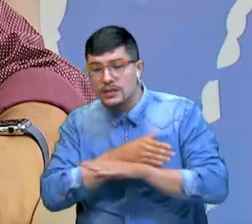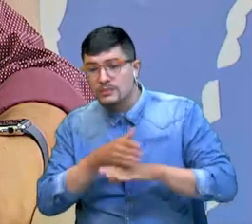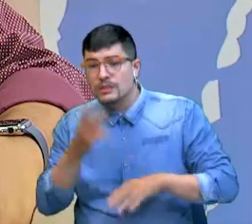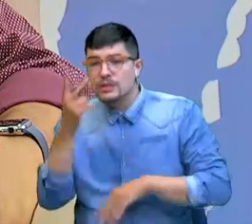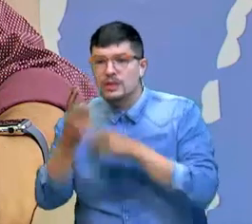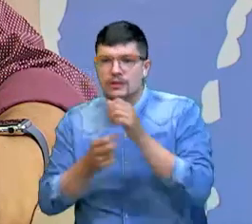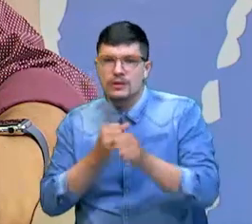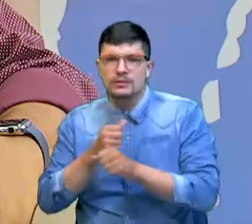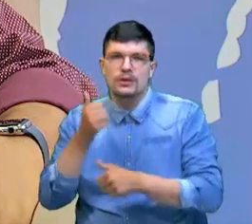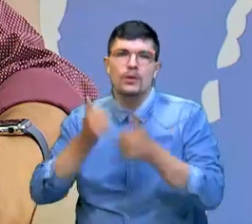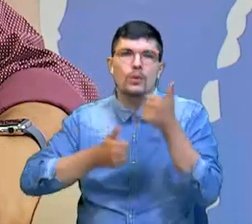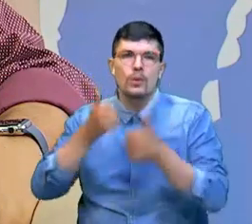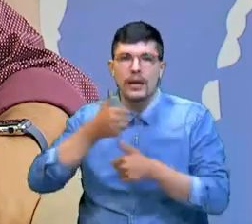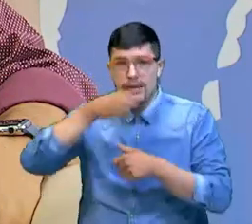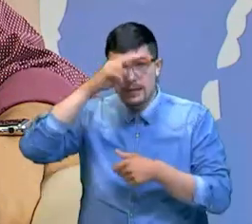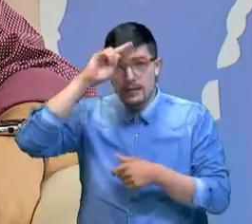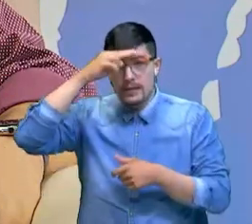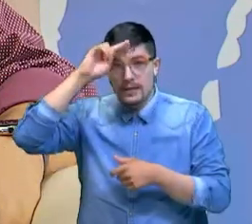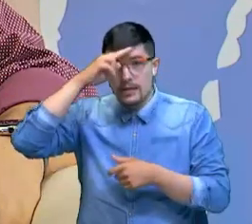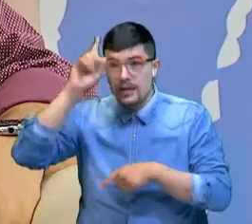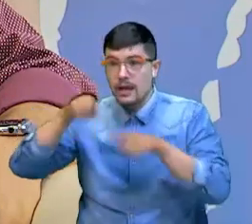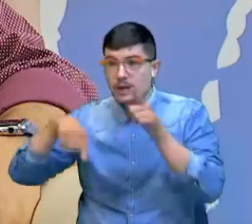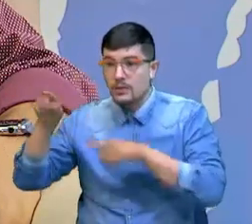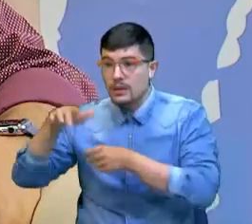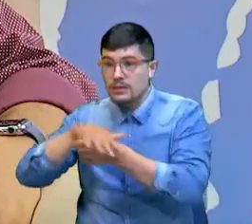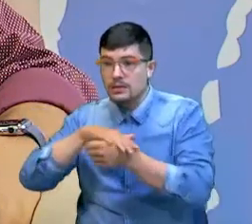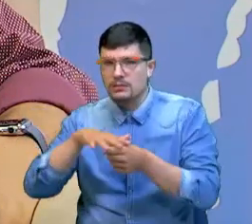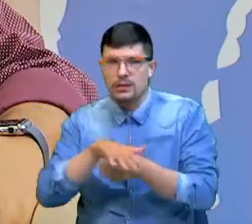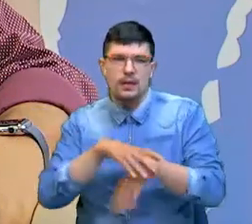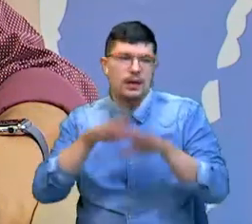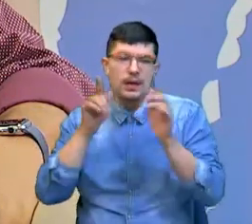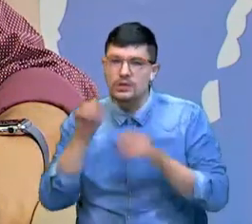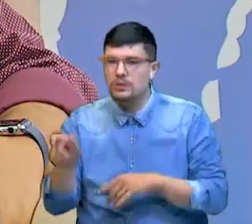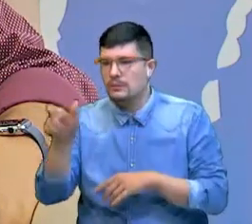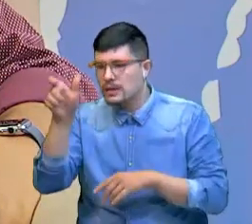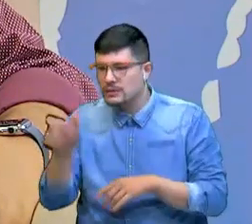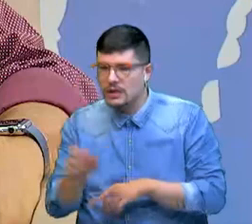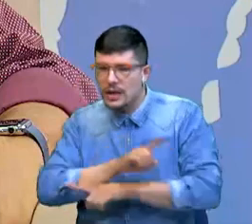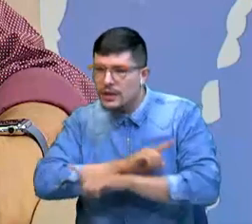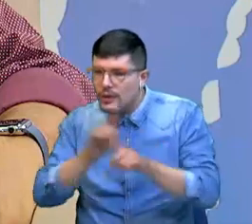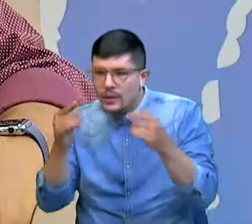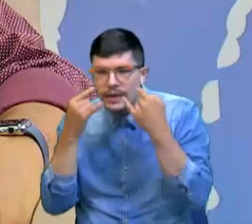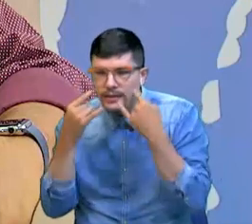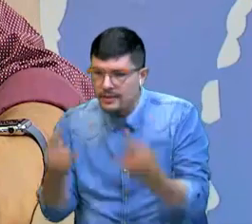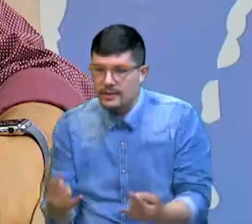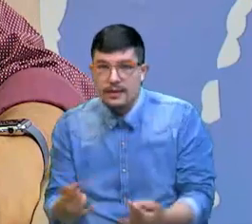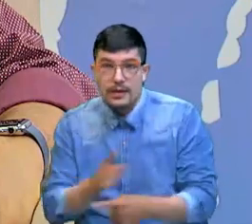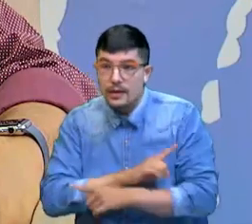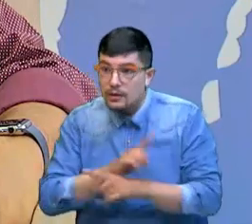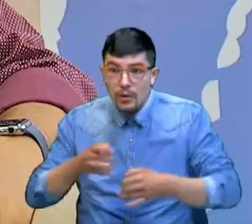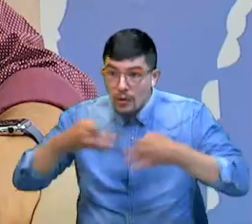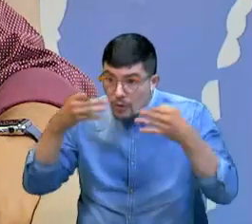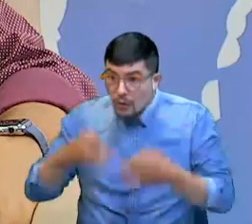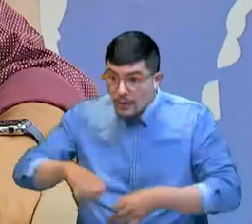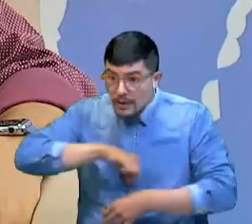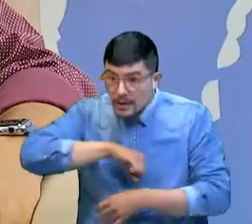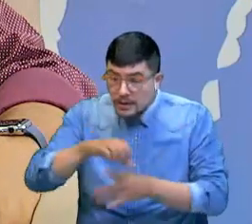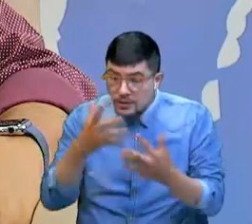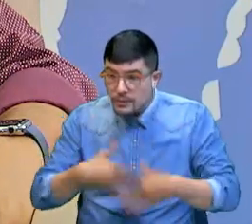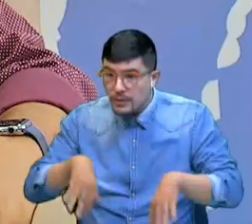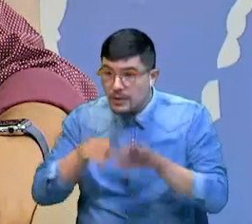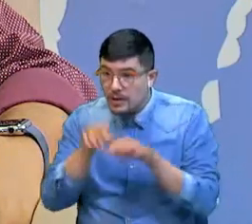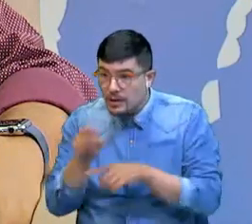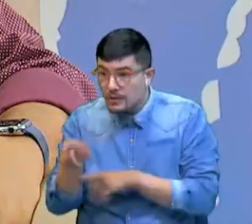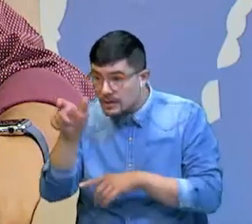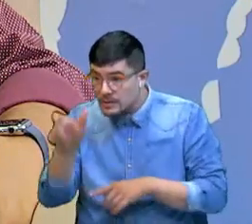años, ¿cuáles son las interpretaciones en algunas situaciones? Aquí, si hubo una vulneración de derechos fundamentales, usted,